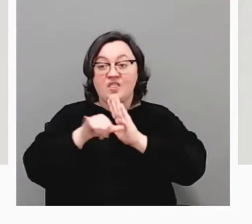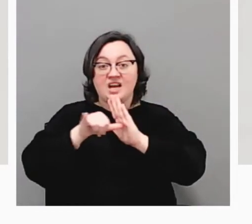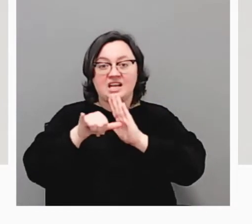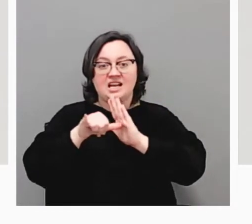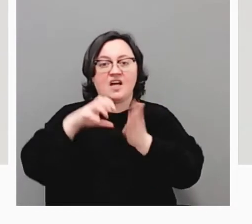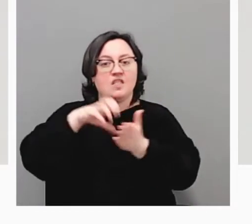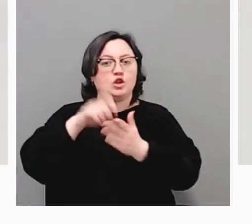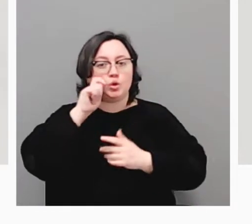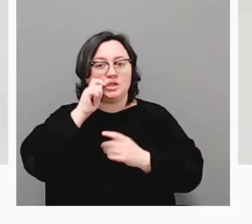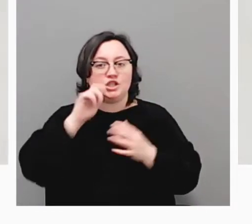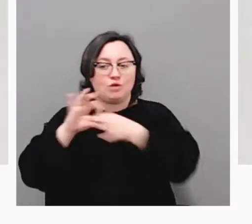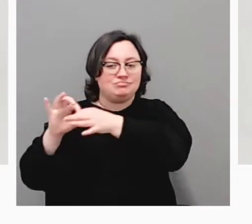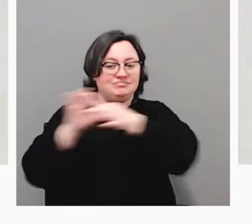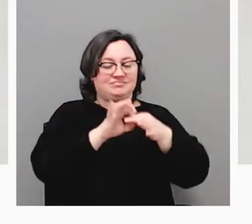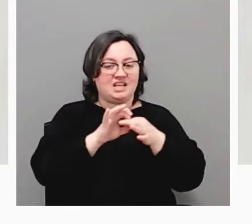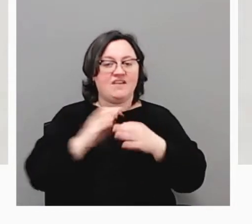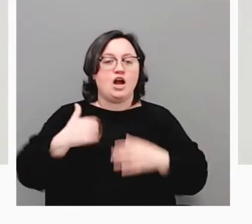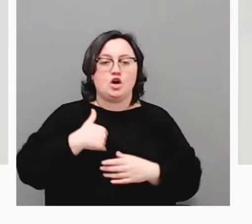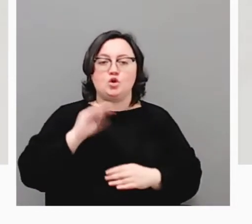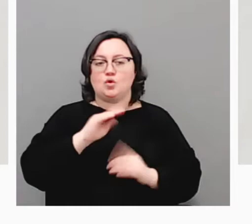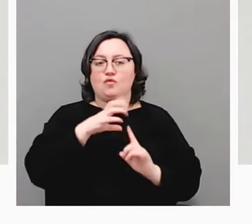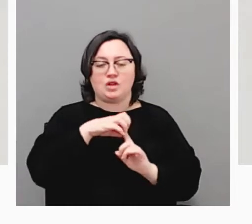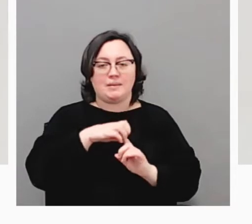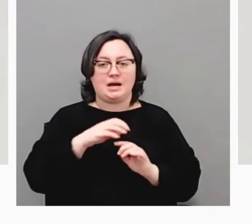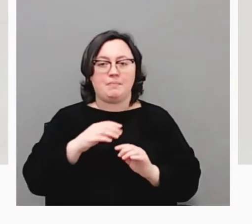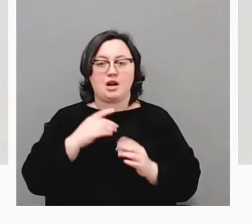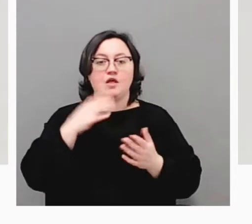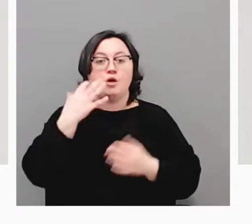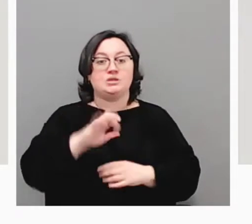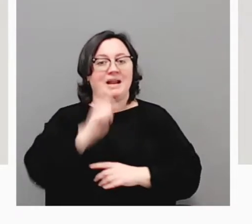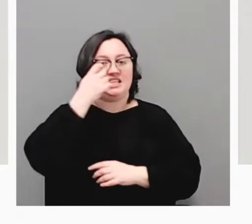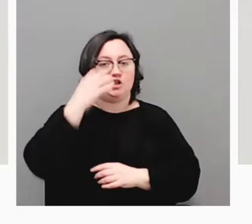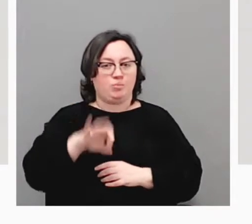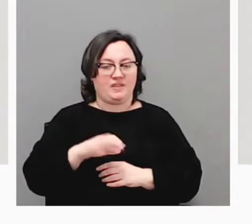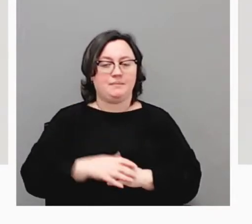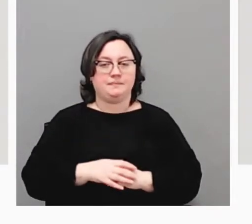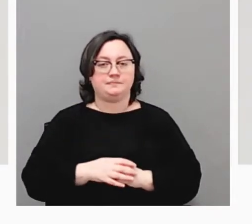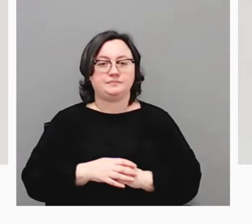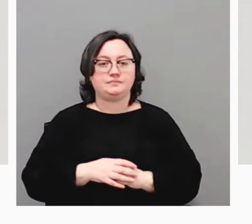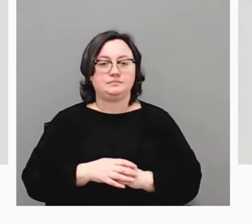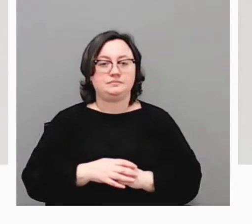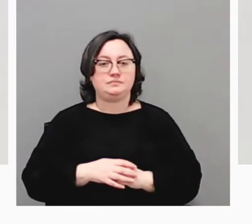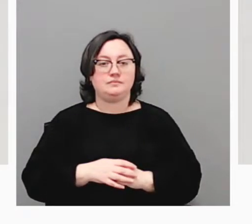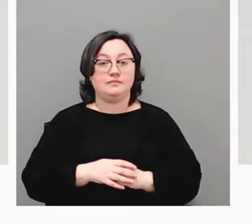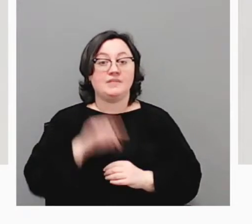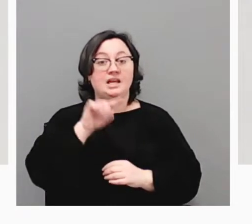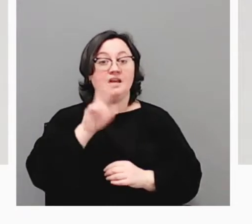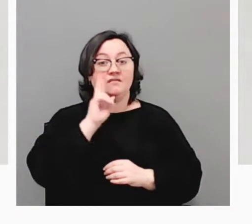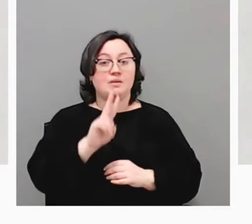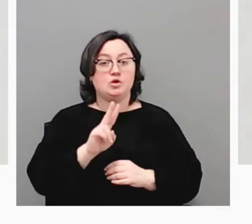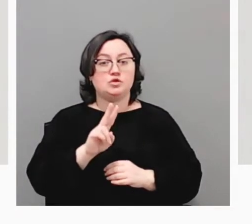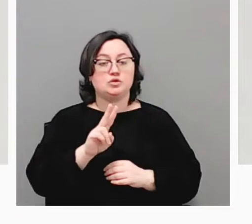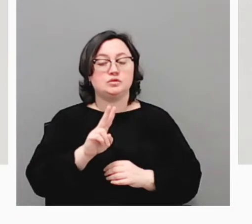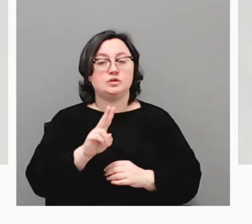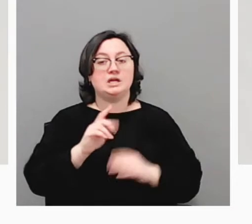turísticos pues, juegan un papel fundamental a la hora del posible éxito que puedan tener. Aquí nos basamos en otra estrategia